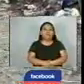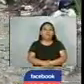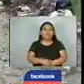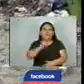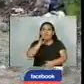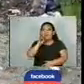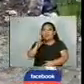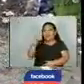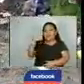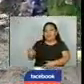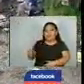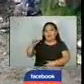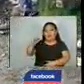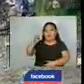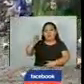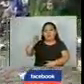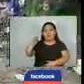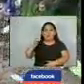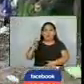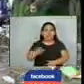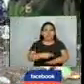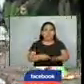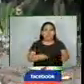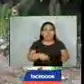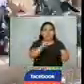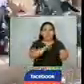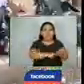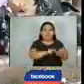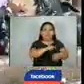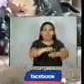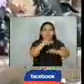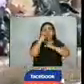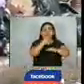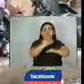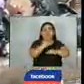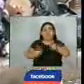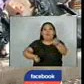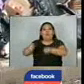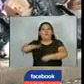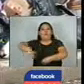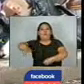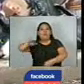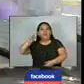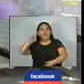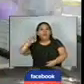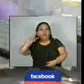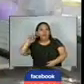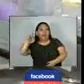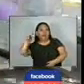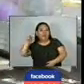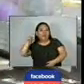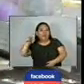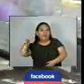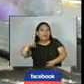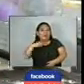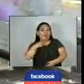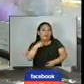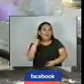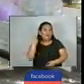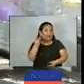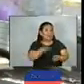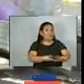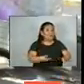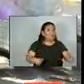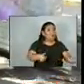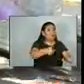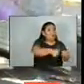Según Simón Paz, ya venció el contrato con la empresa que se encarga de recibir la basura en el botadero de Nejapa, situación que no ha sido resuelta